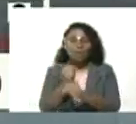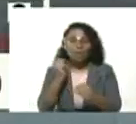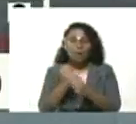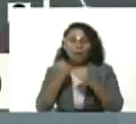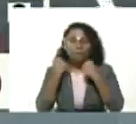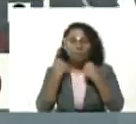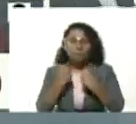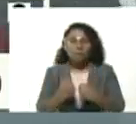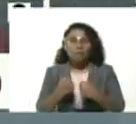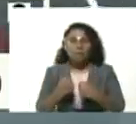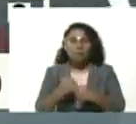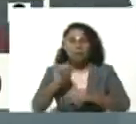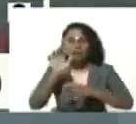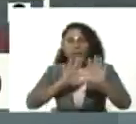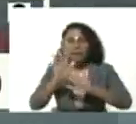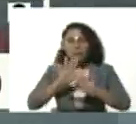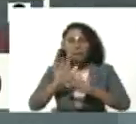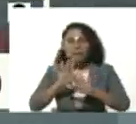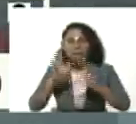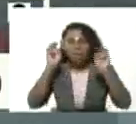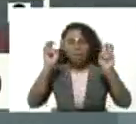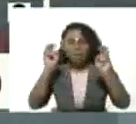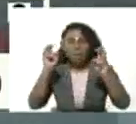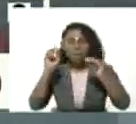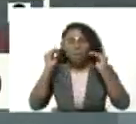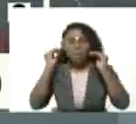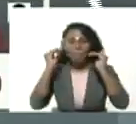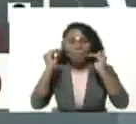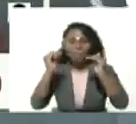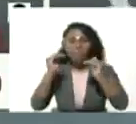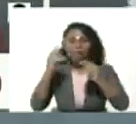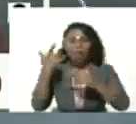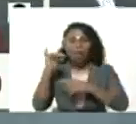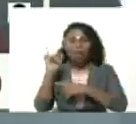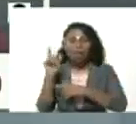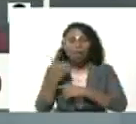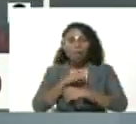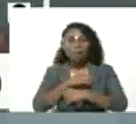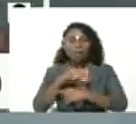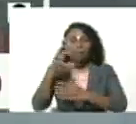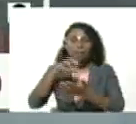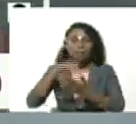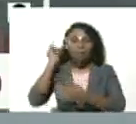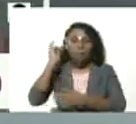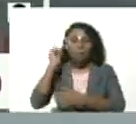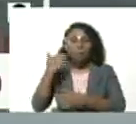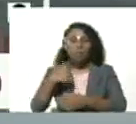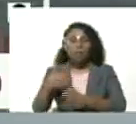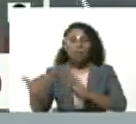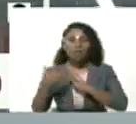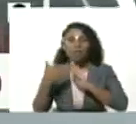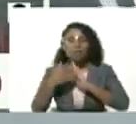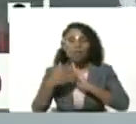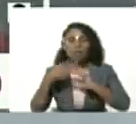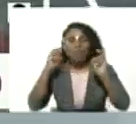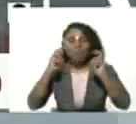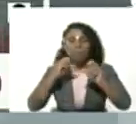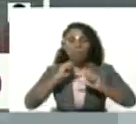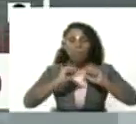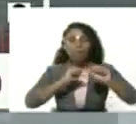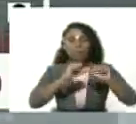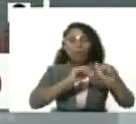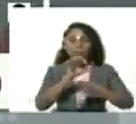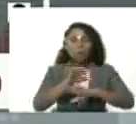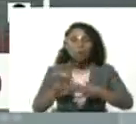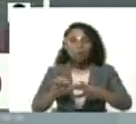fuertemente en 15 fallas de bordes que tenemos en nuestro estado de Yaracuy, sobre todo nos afectan los ejes productivos del